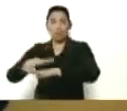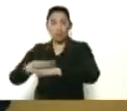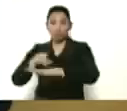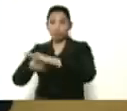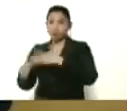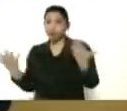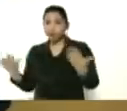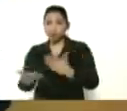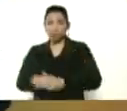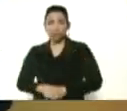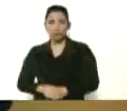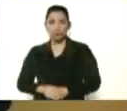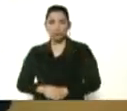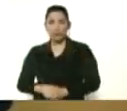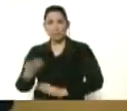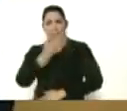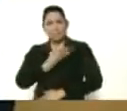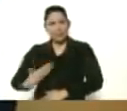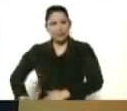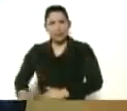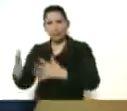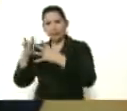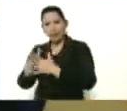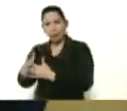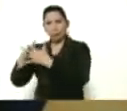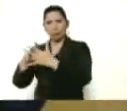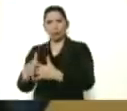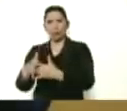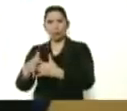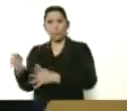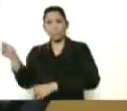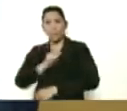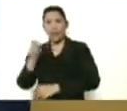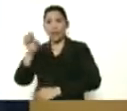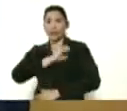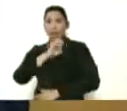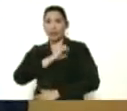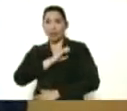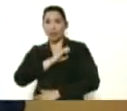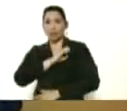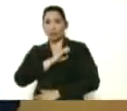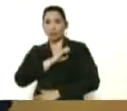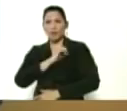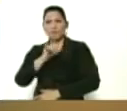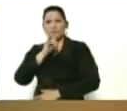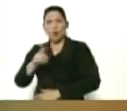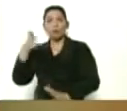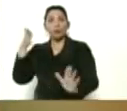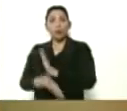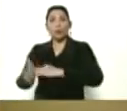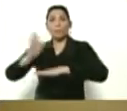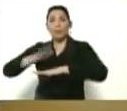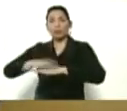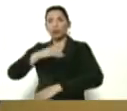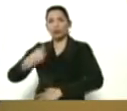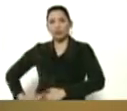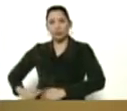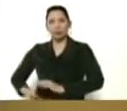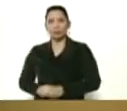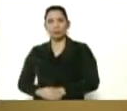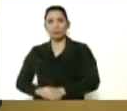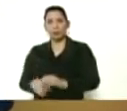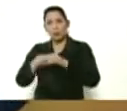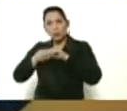Mira, el presidente de los Estados Unidos recibió en el mes de enero un informe de la situación en China,